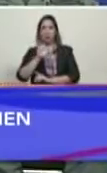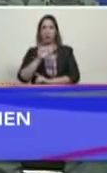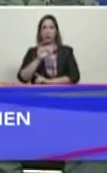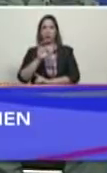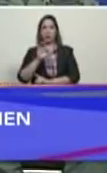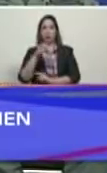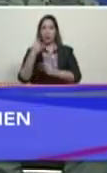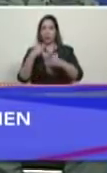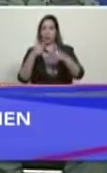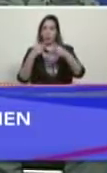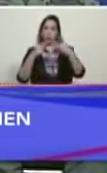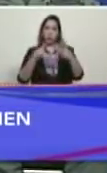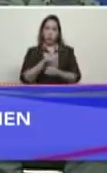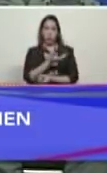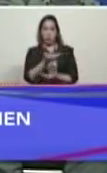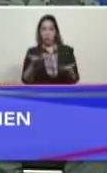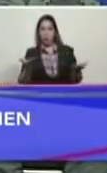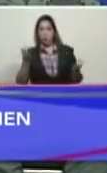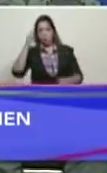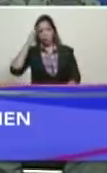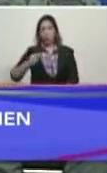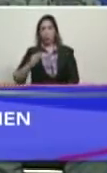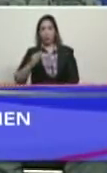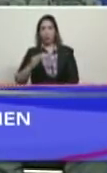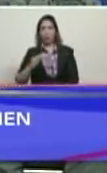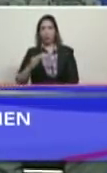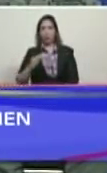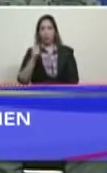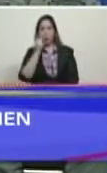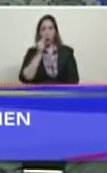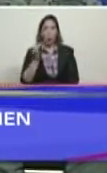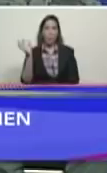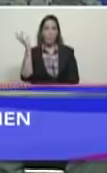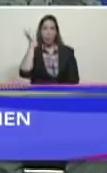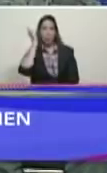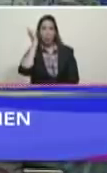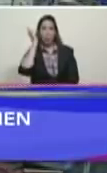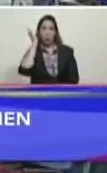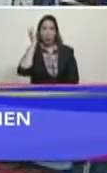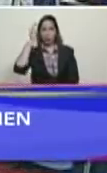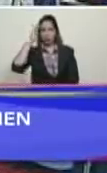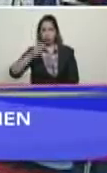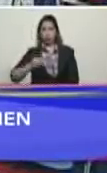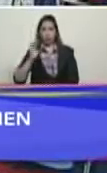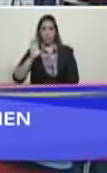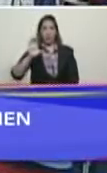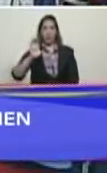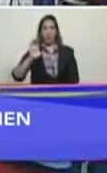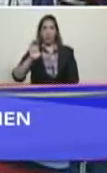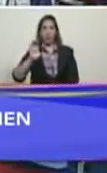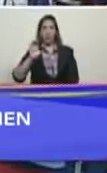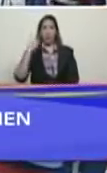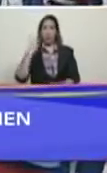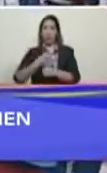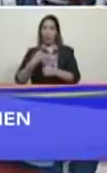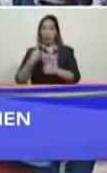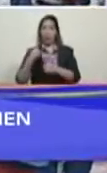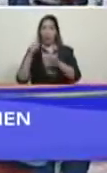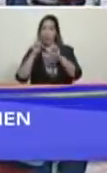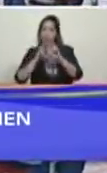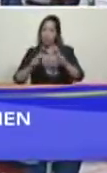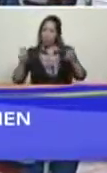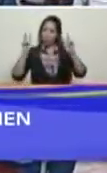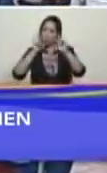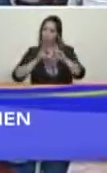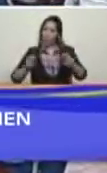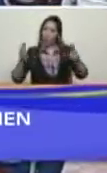cada uno de ustedes, señores oficiales, señoras oficiales, soldados de la patria, deben estudiar,